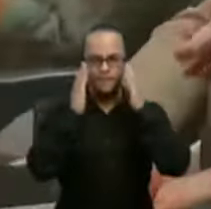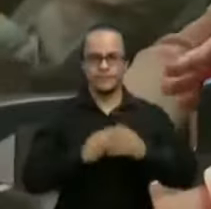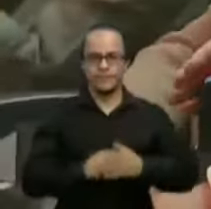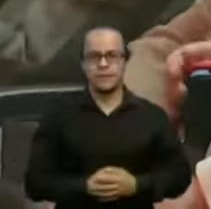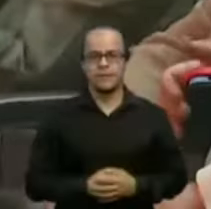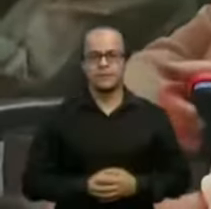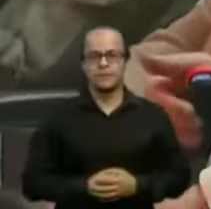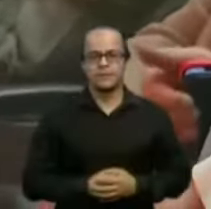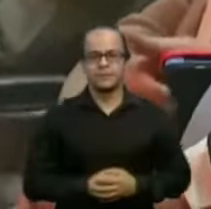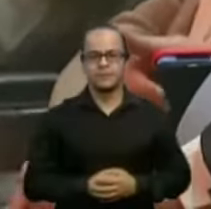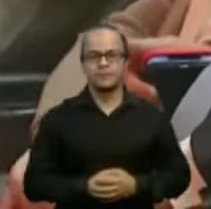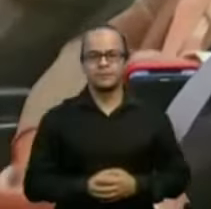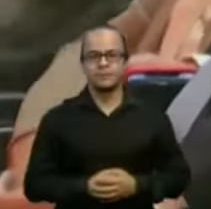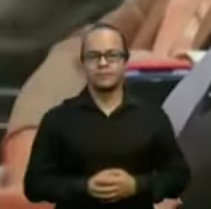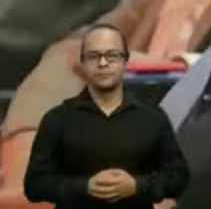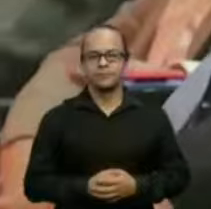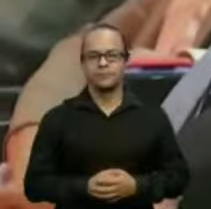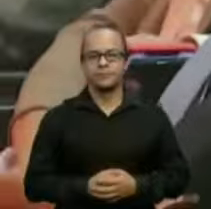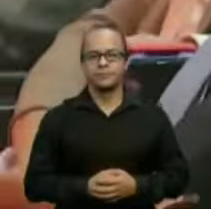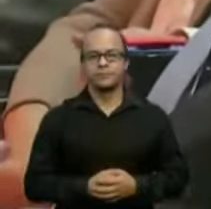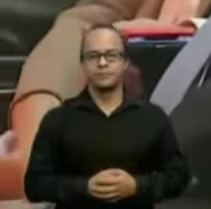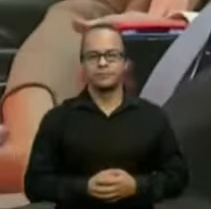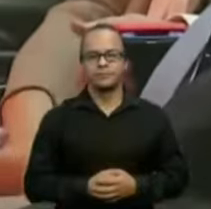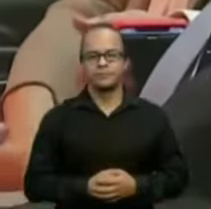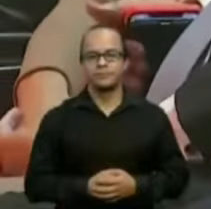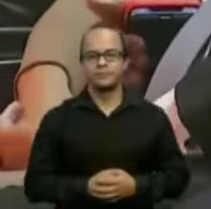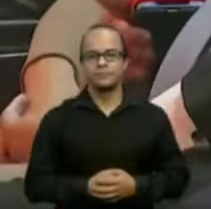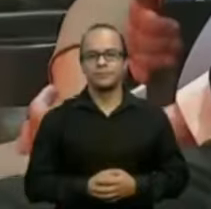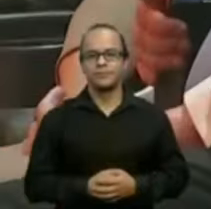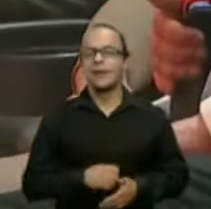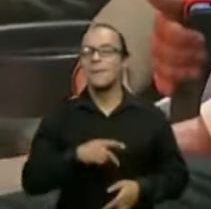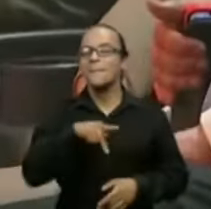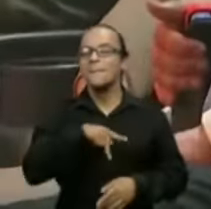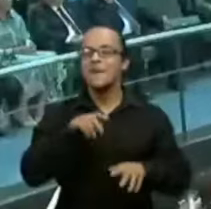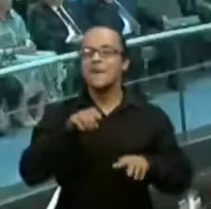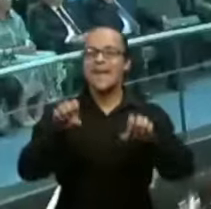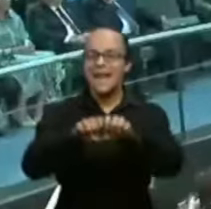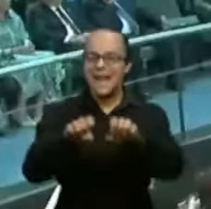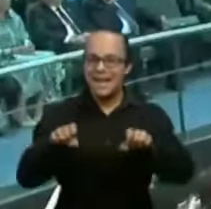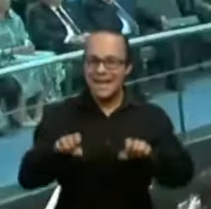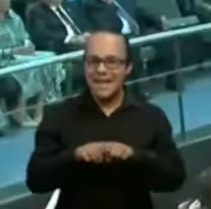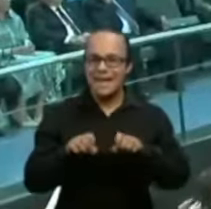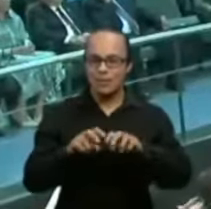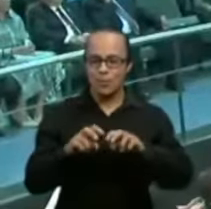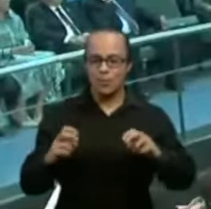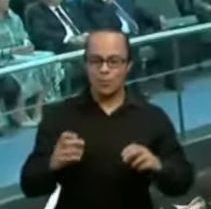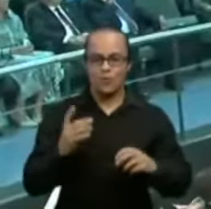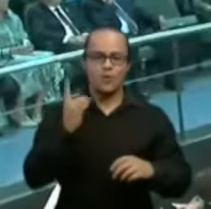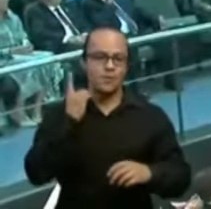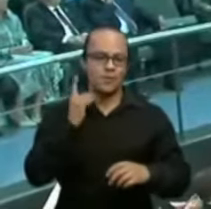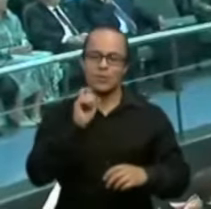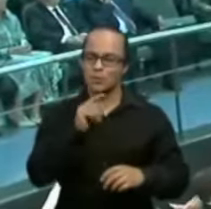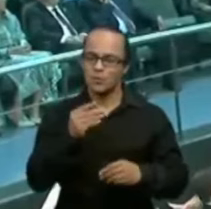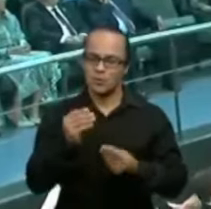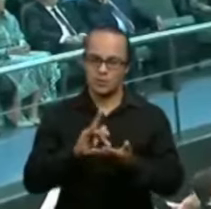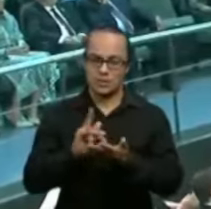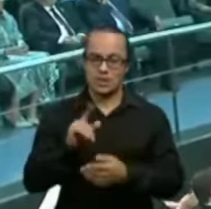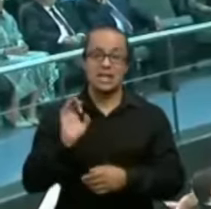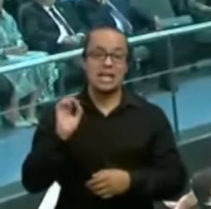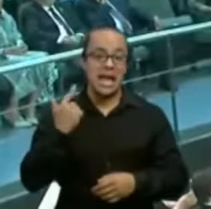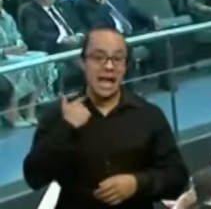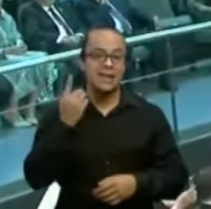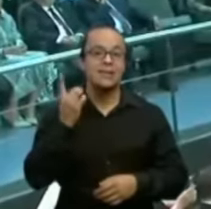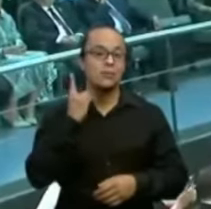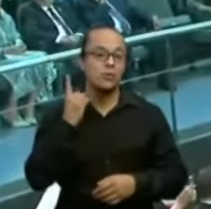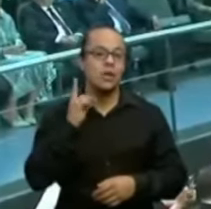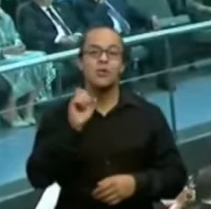como a todo mi equipo. A todo el equipo también de diputados, exdiputados federales que también